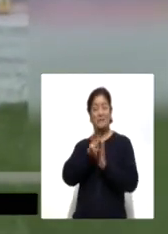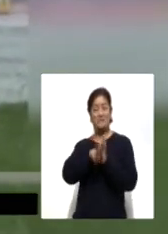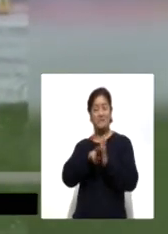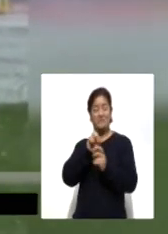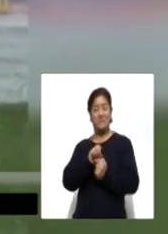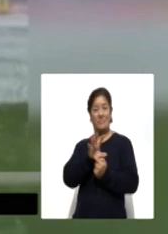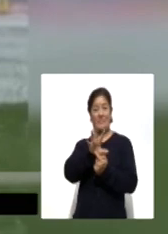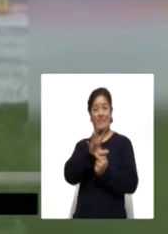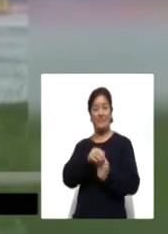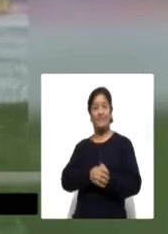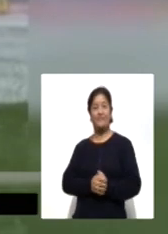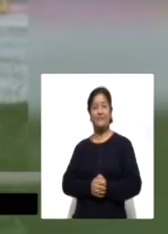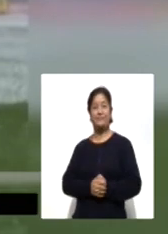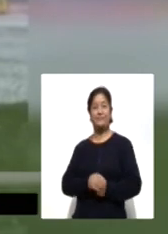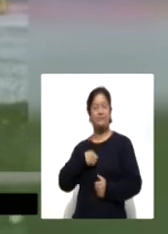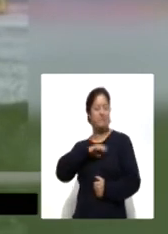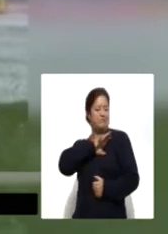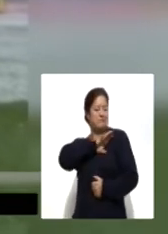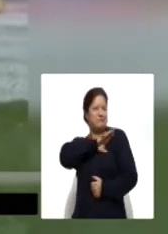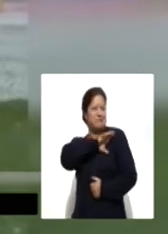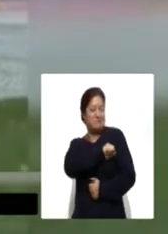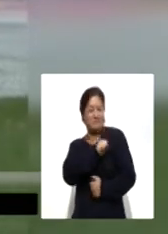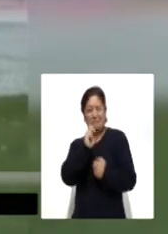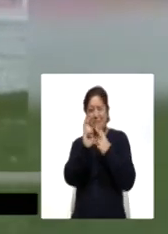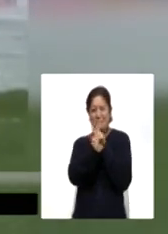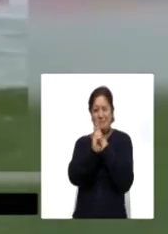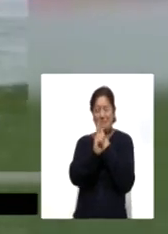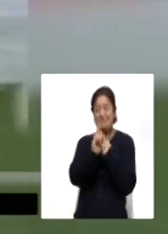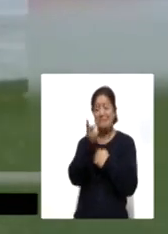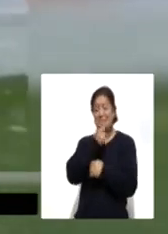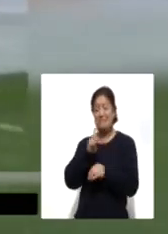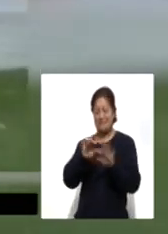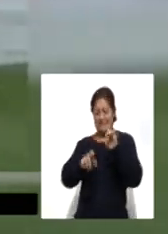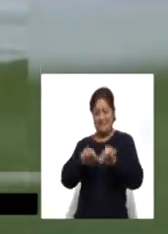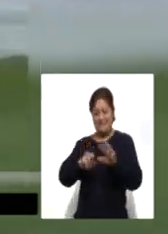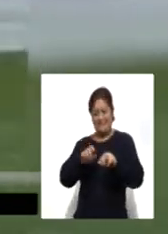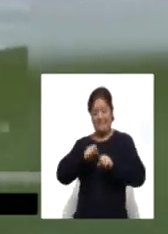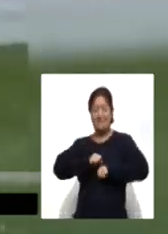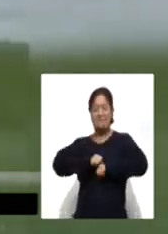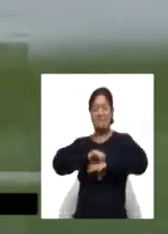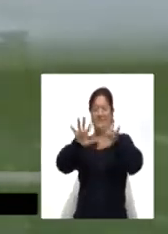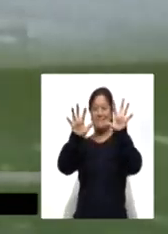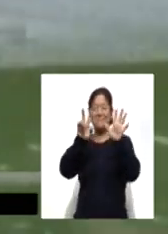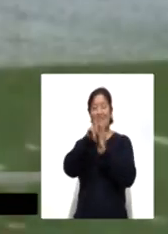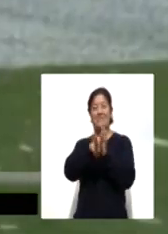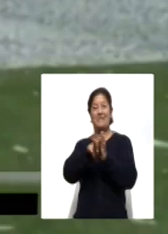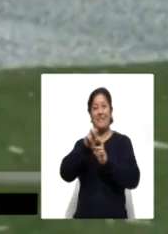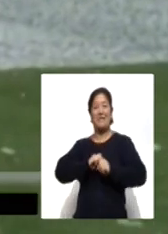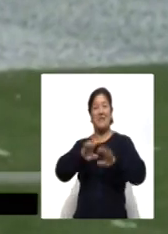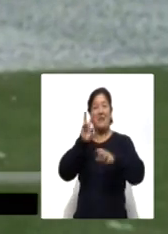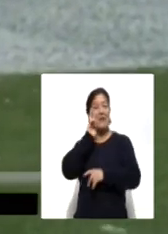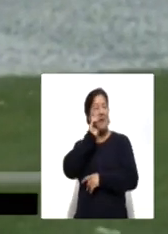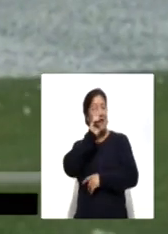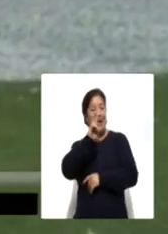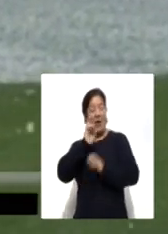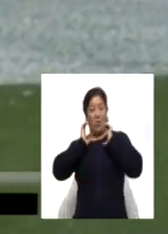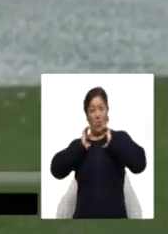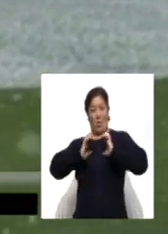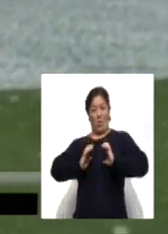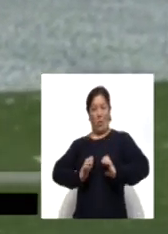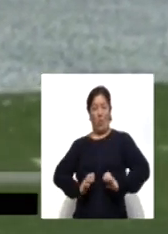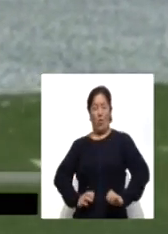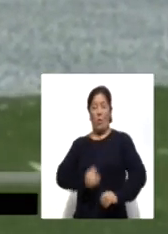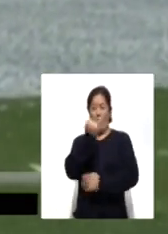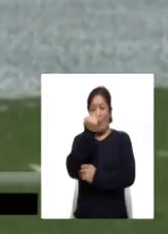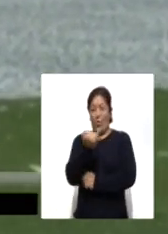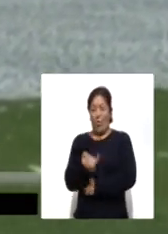siguiente texto. Me encanta el verano, escribía en sus redes sociales compartiendo su video donde se ve todo Valdebebas nevado y a